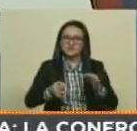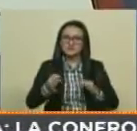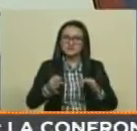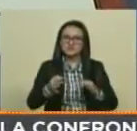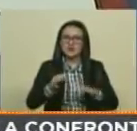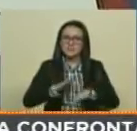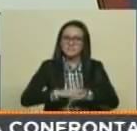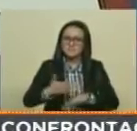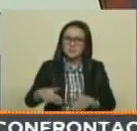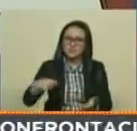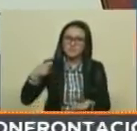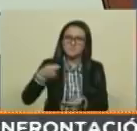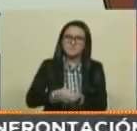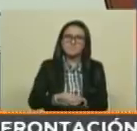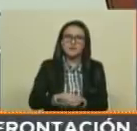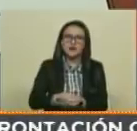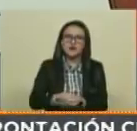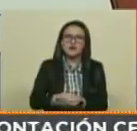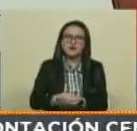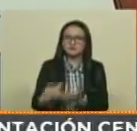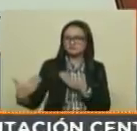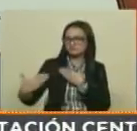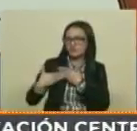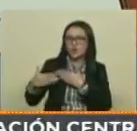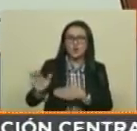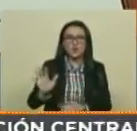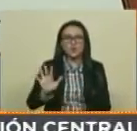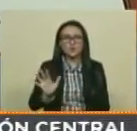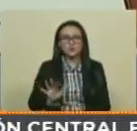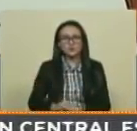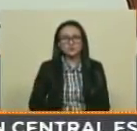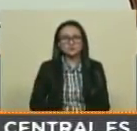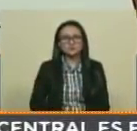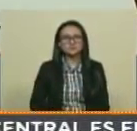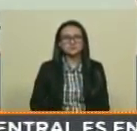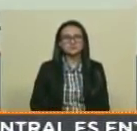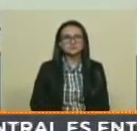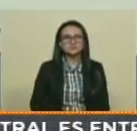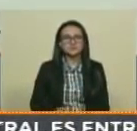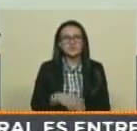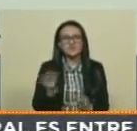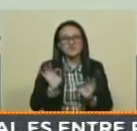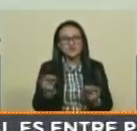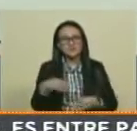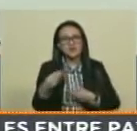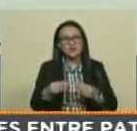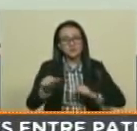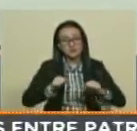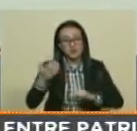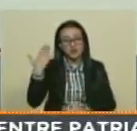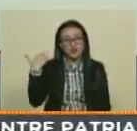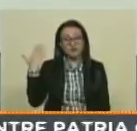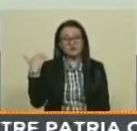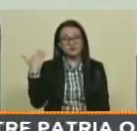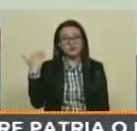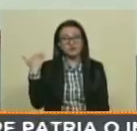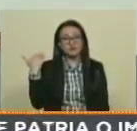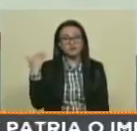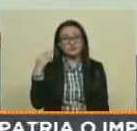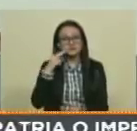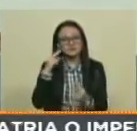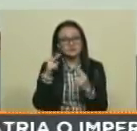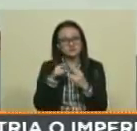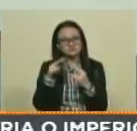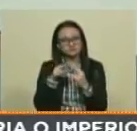pagaron para evitar las acusaciones. Esto se hacía sistemáticamente en la gestión anterior, con conocimiento